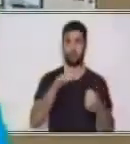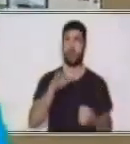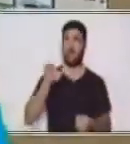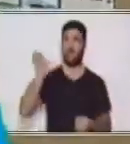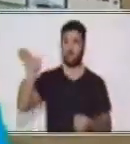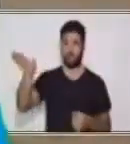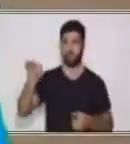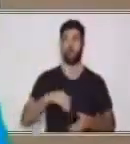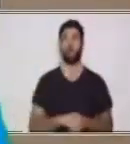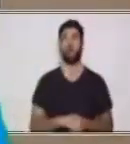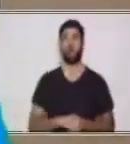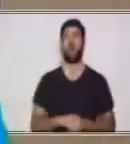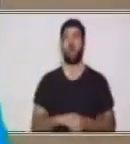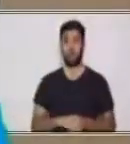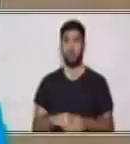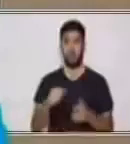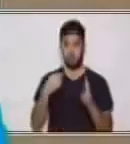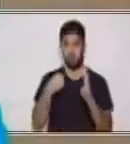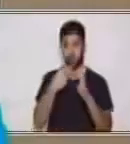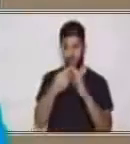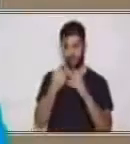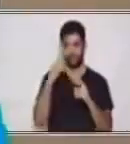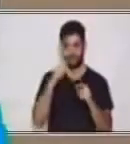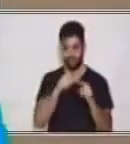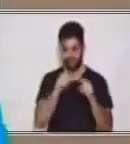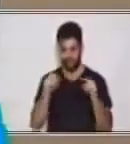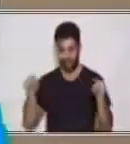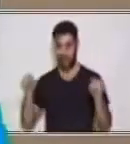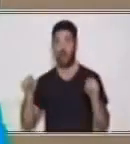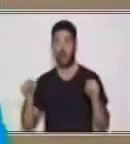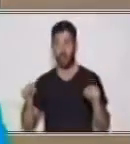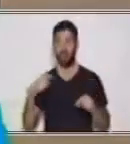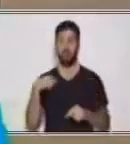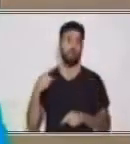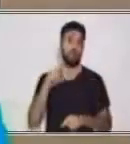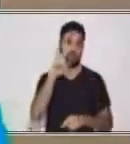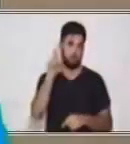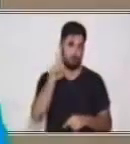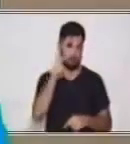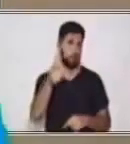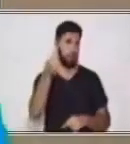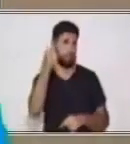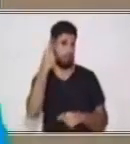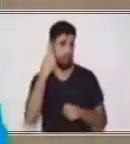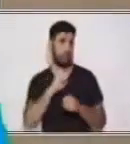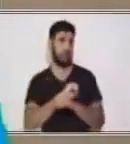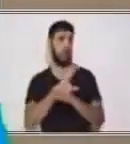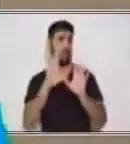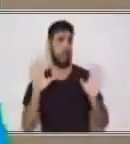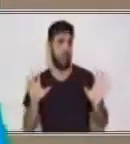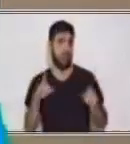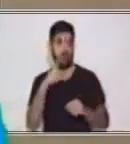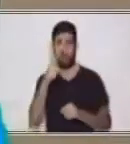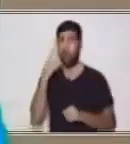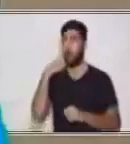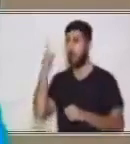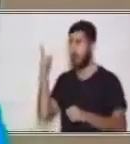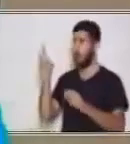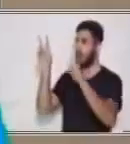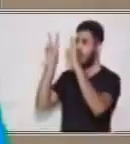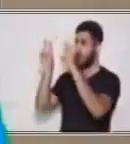si estás entendiendo, porque como una de las destrezas que queremos desarrollar es la interpretación y el